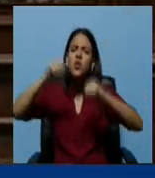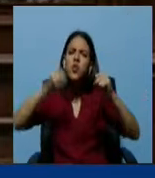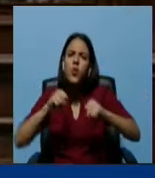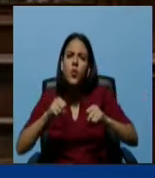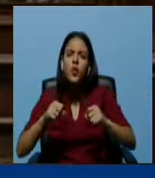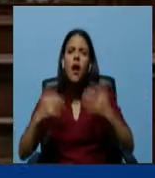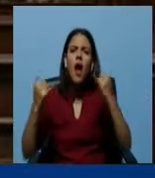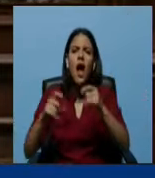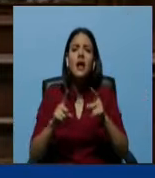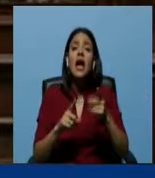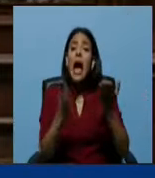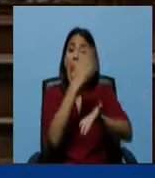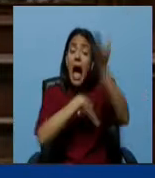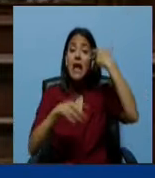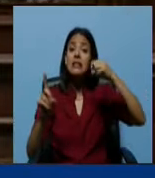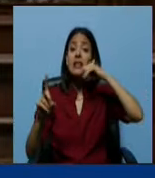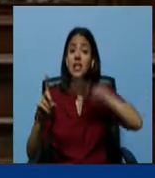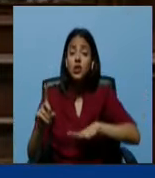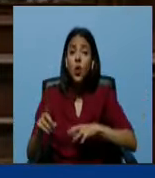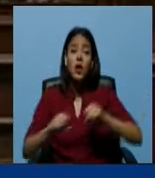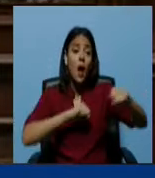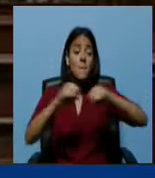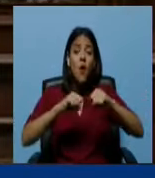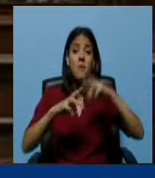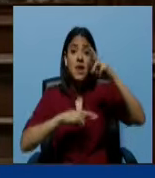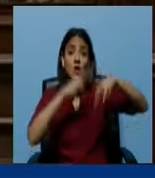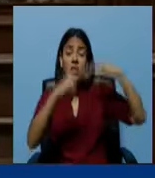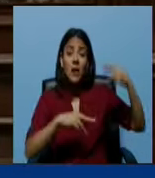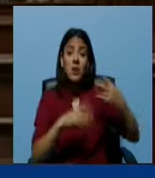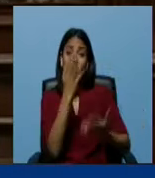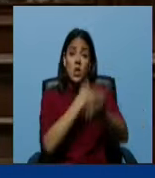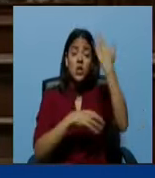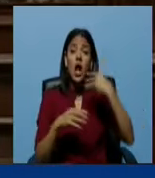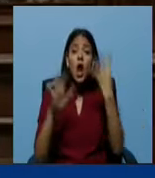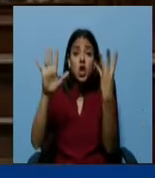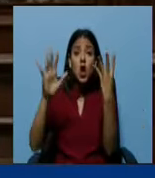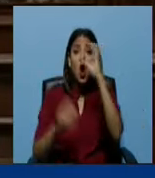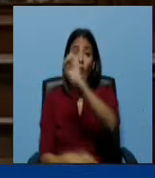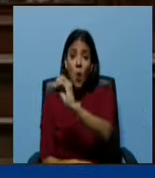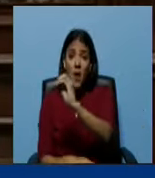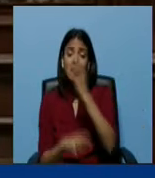llamado movimiento revolucionario de esa época, de los 90,